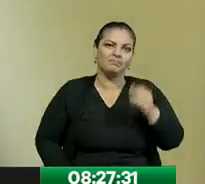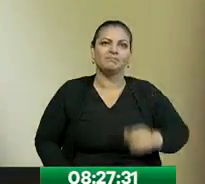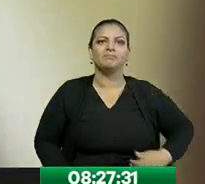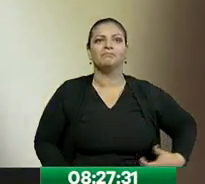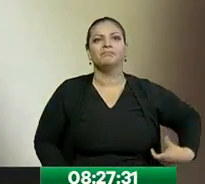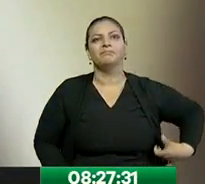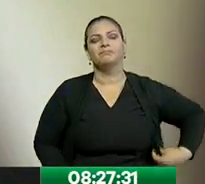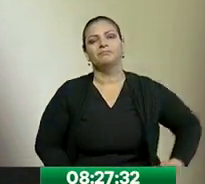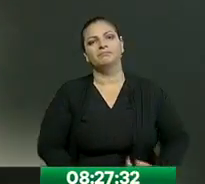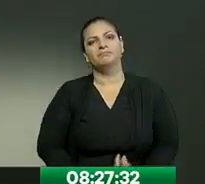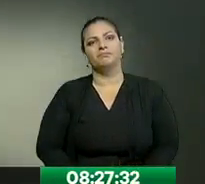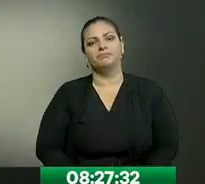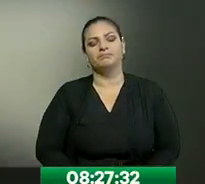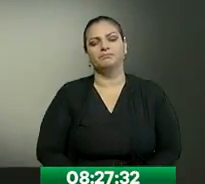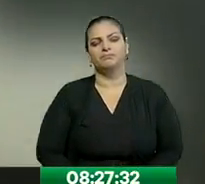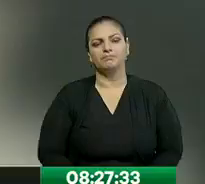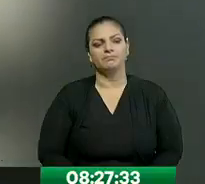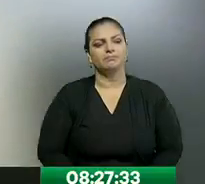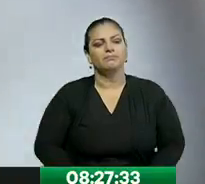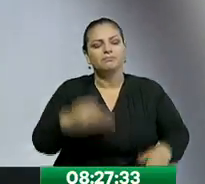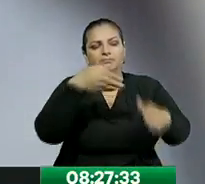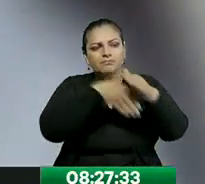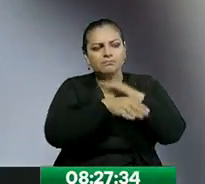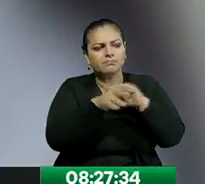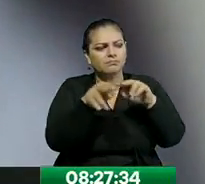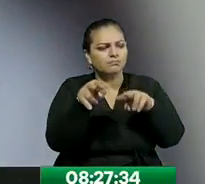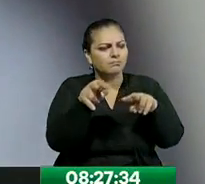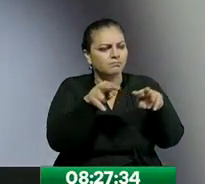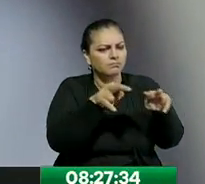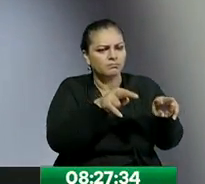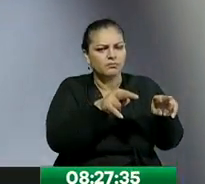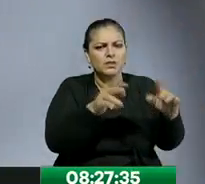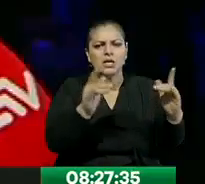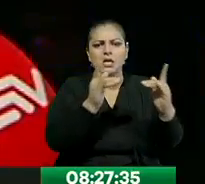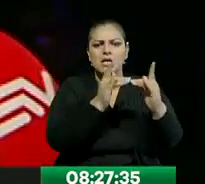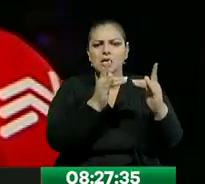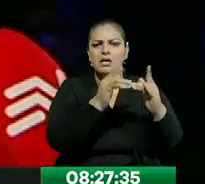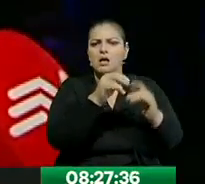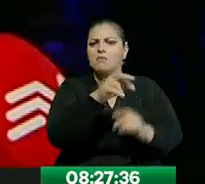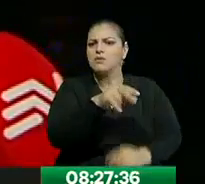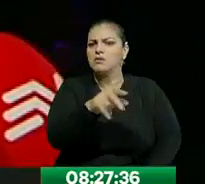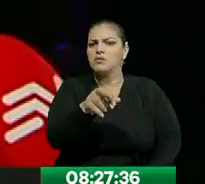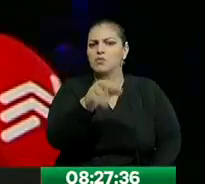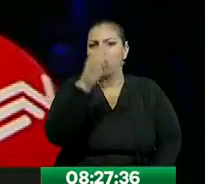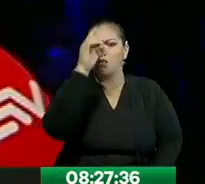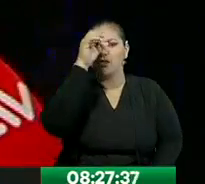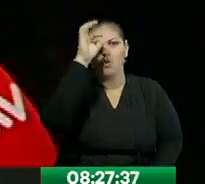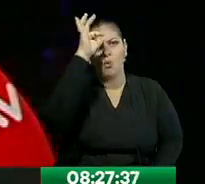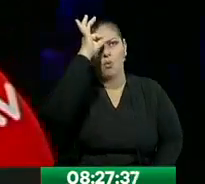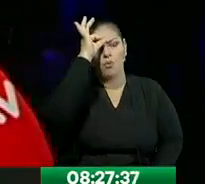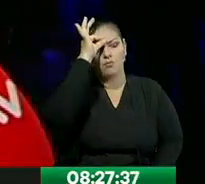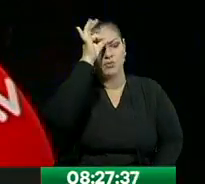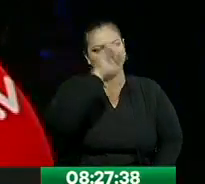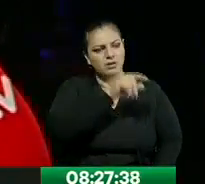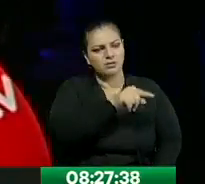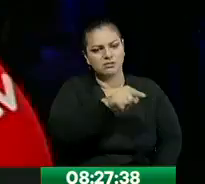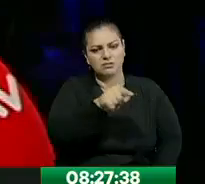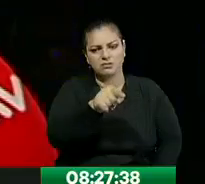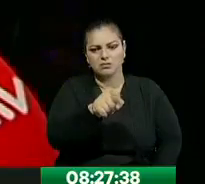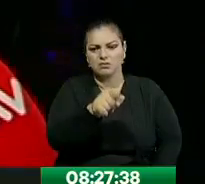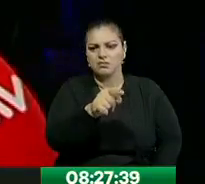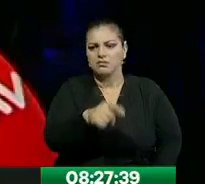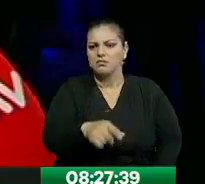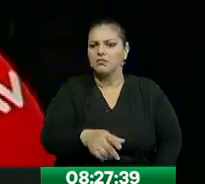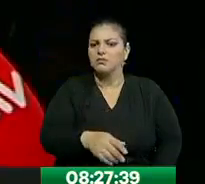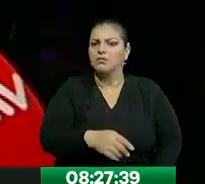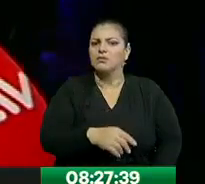camilla de tipo ginecológica y varios instrumentos de orden médico que estaban alrededor del